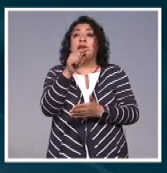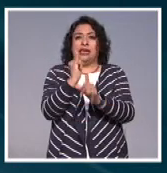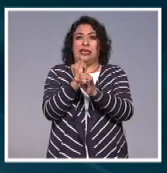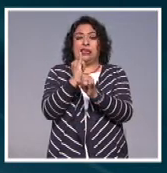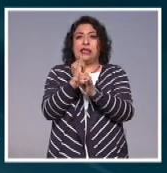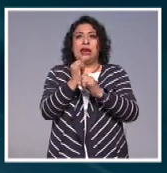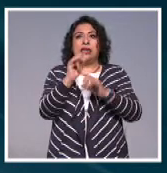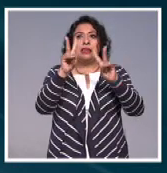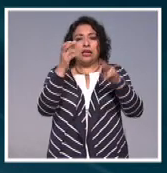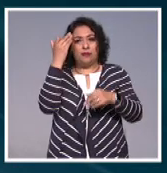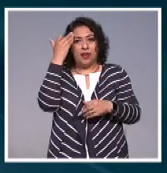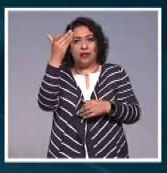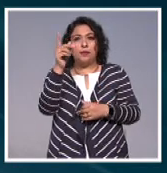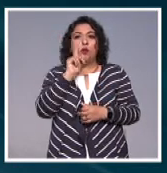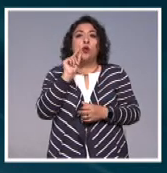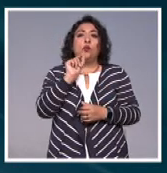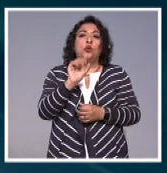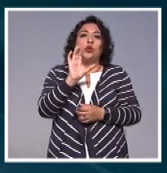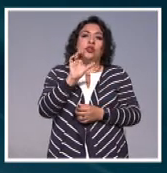web